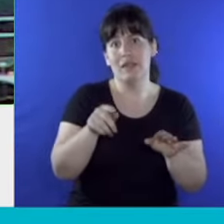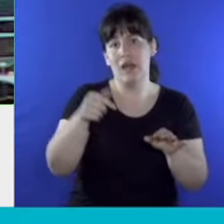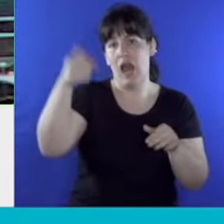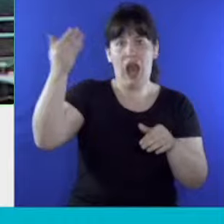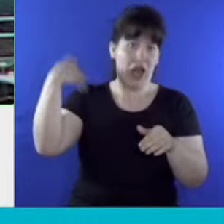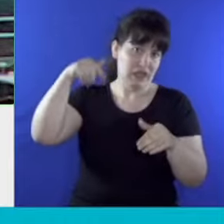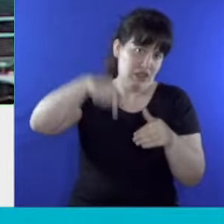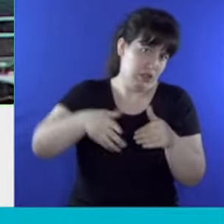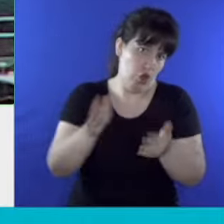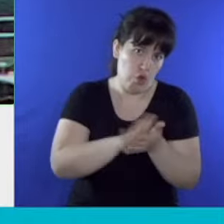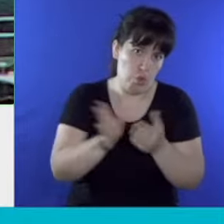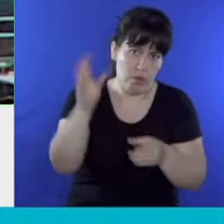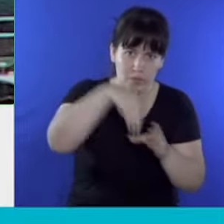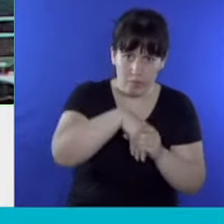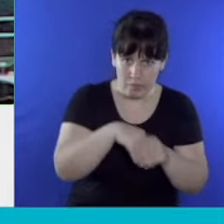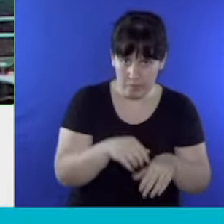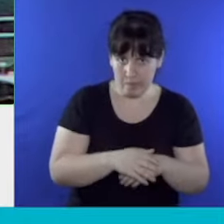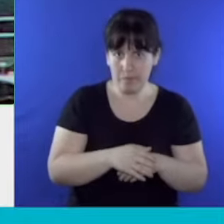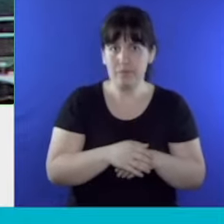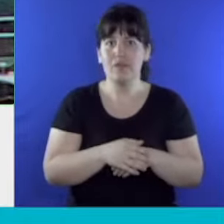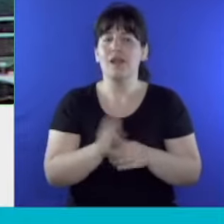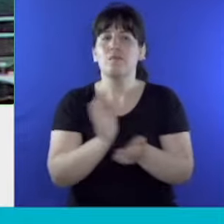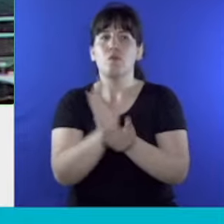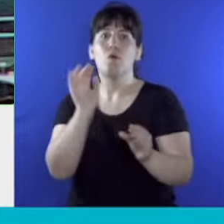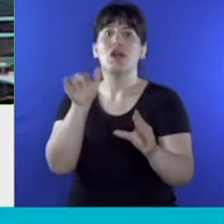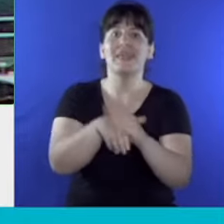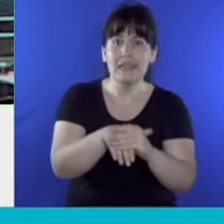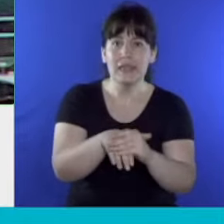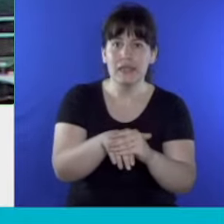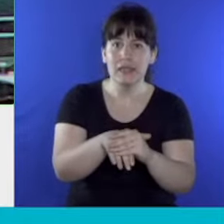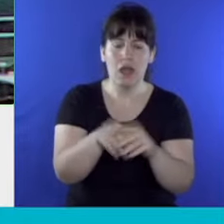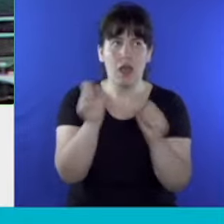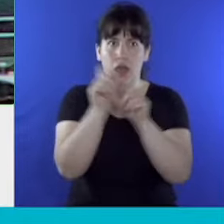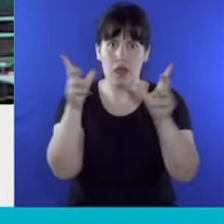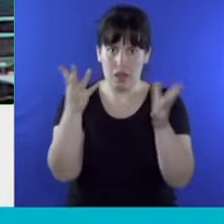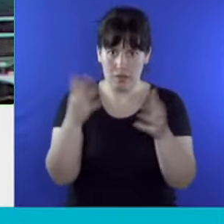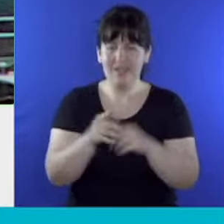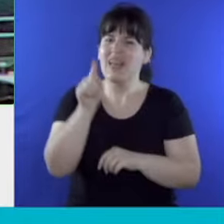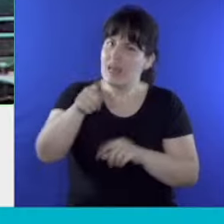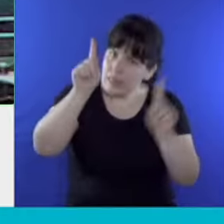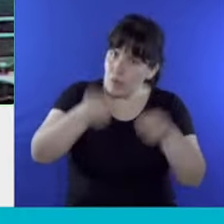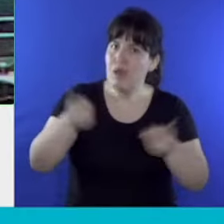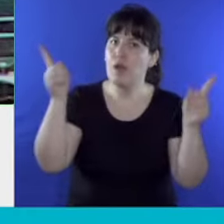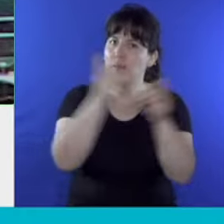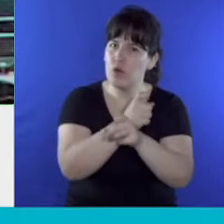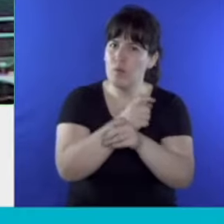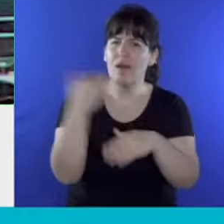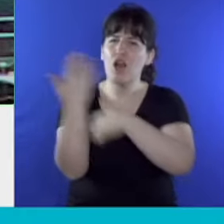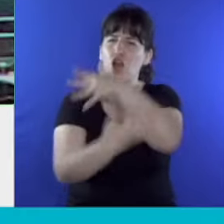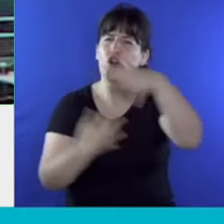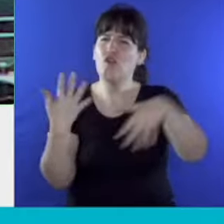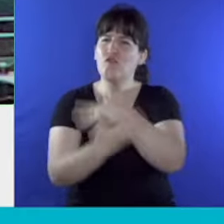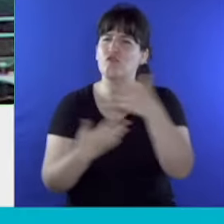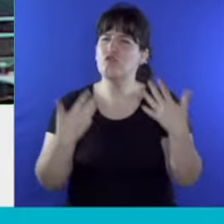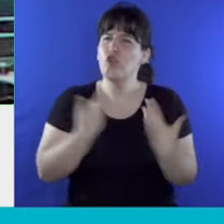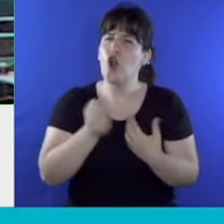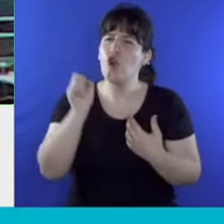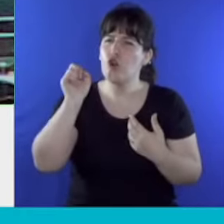época. La intervención. Y ahí también creo que hay otro problema, la confusión de la función